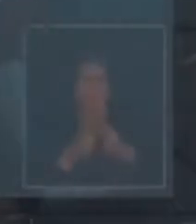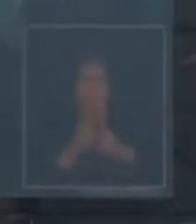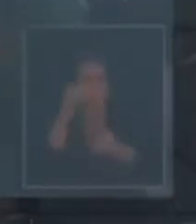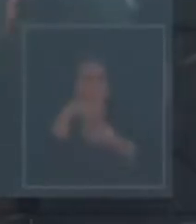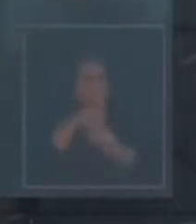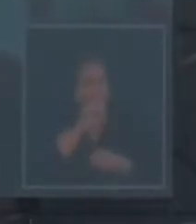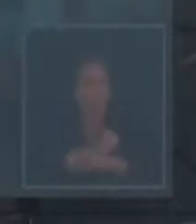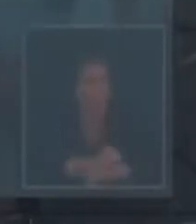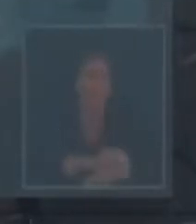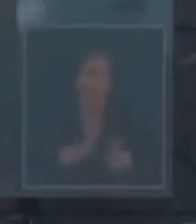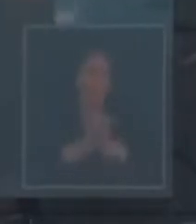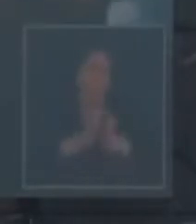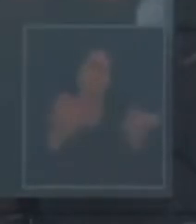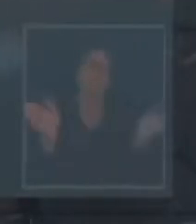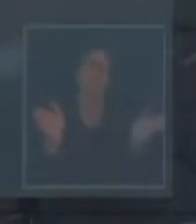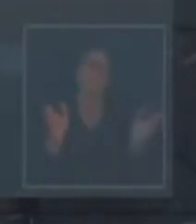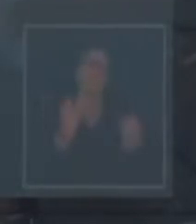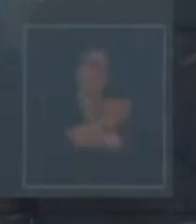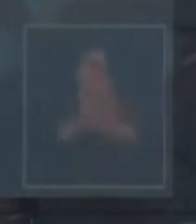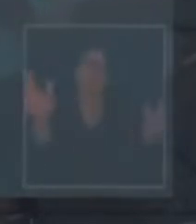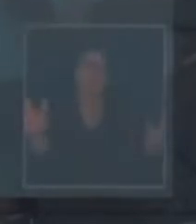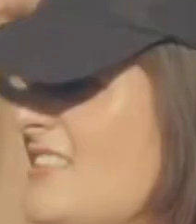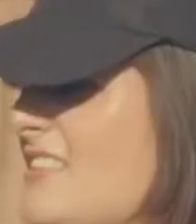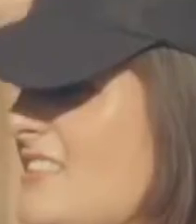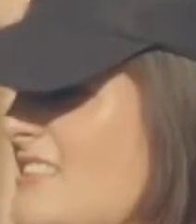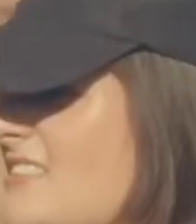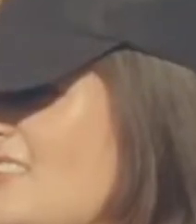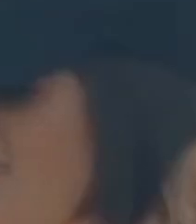Se terminó el delito.